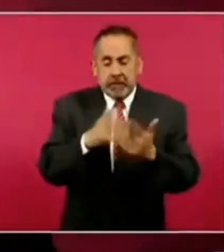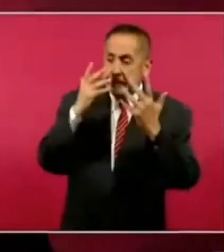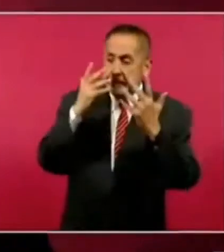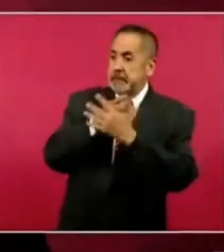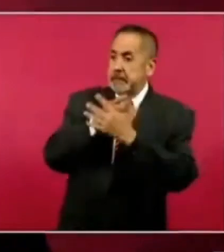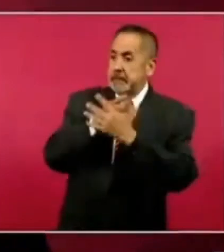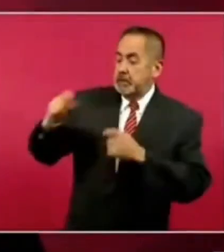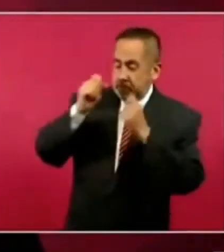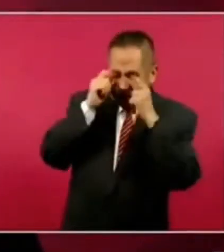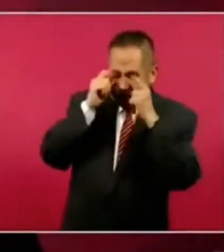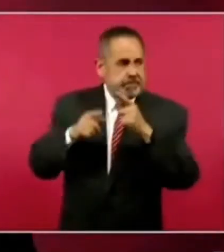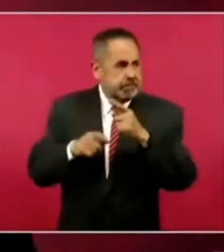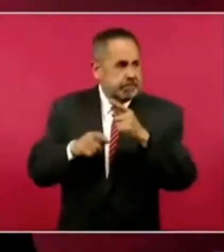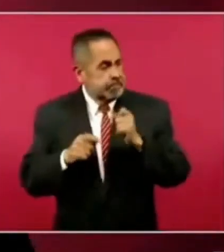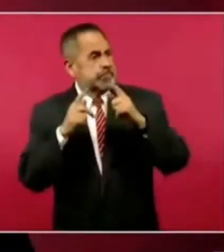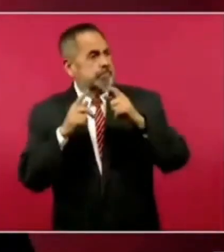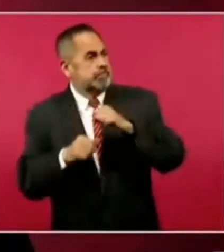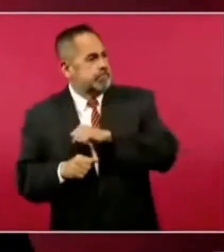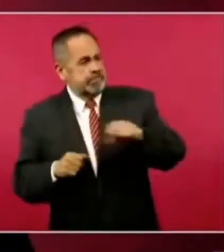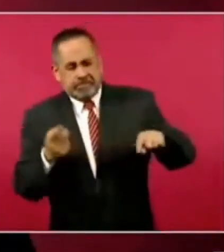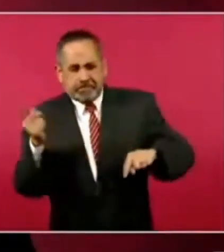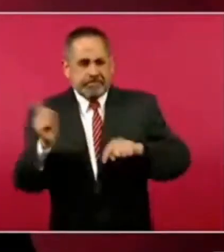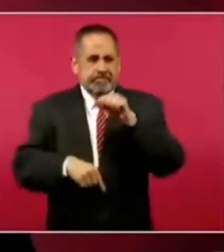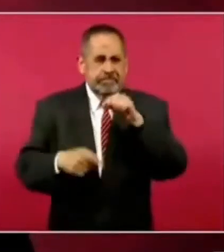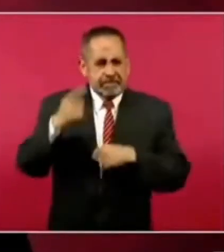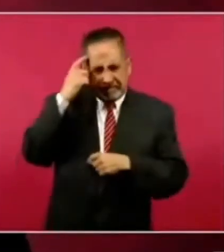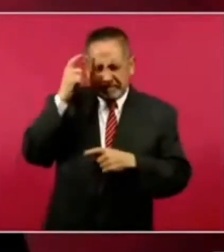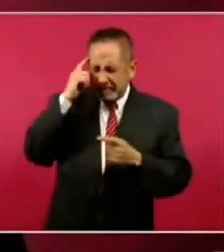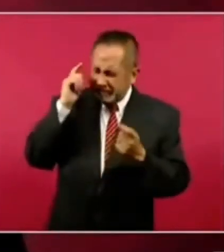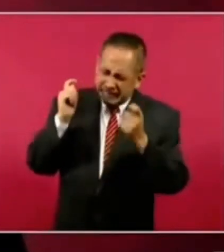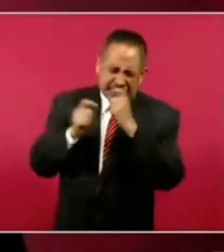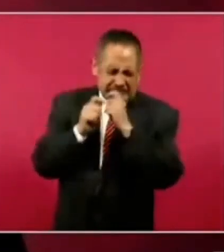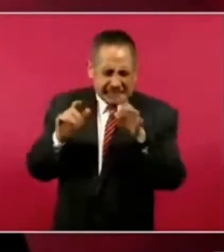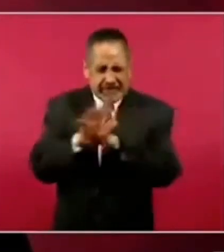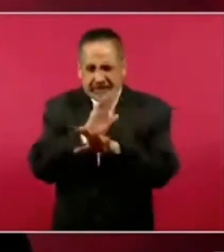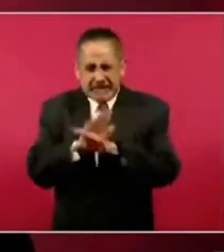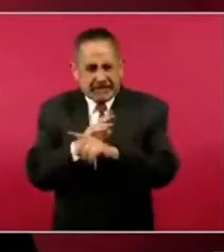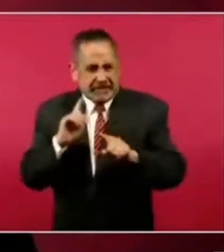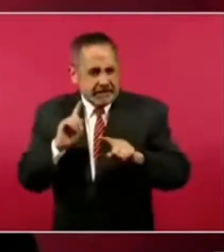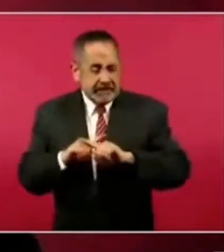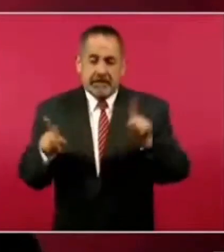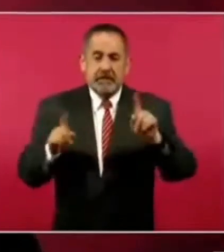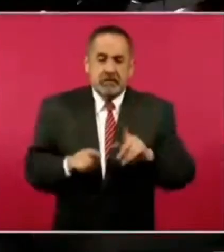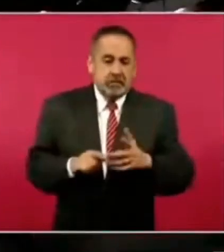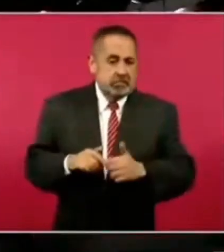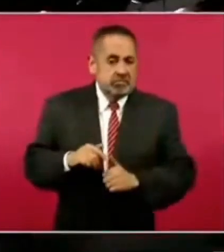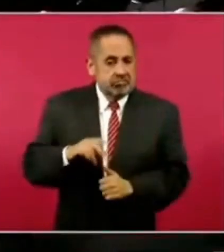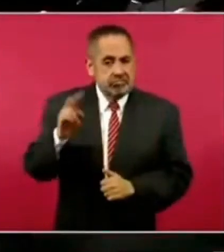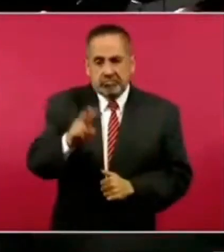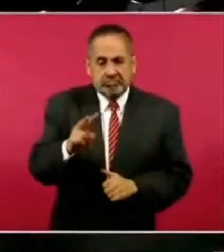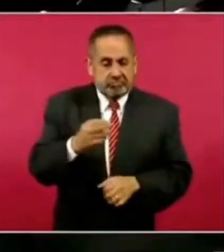ciudadano, una revolución de las conciencias, porque la verdad